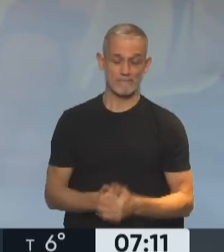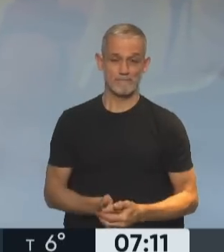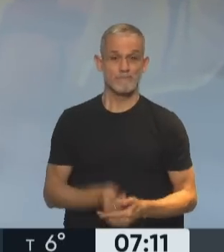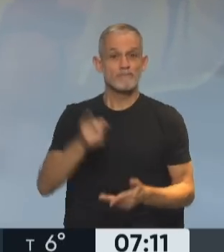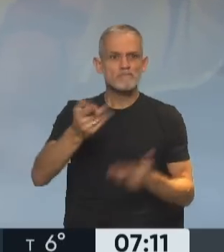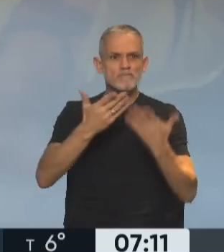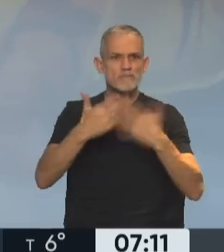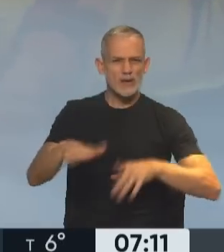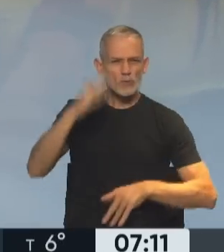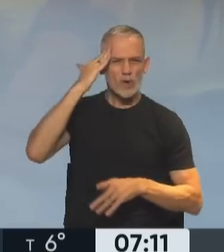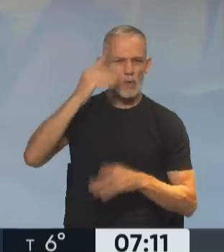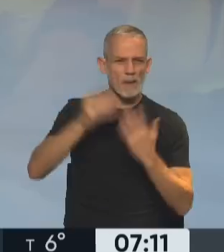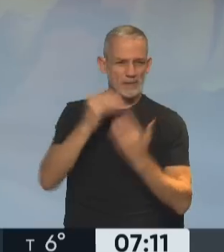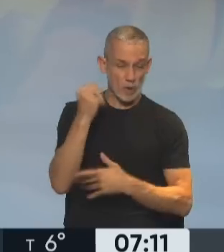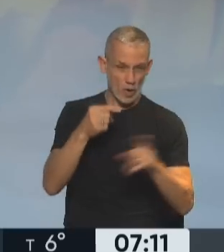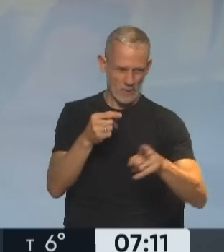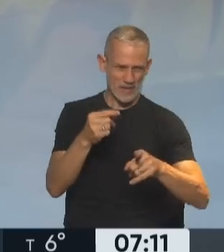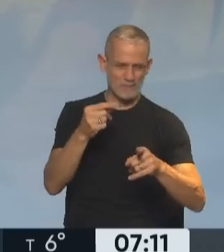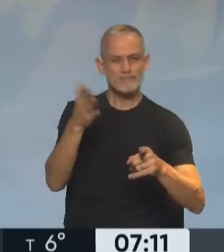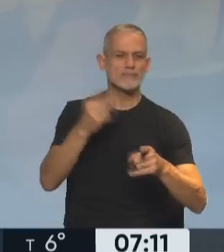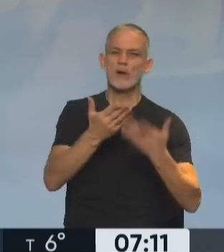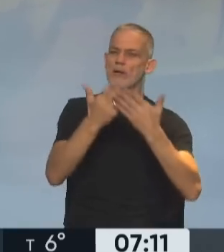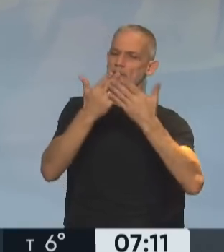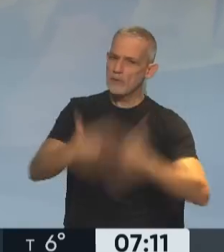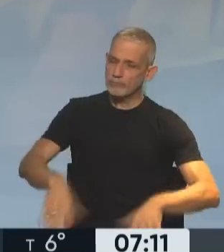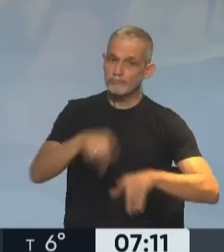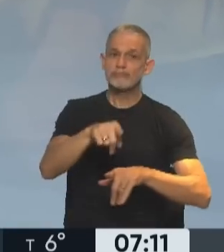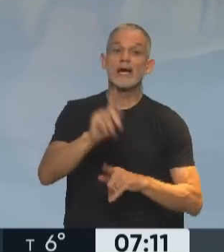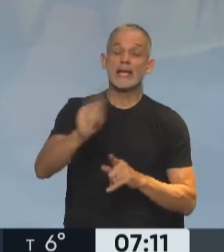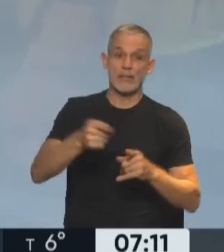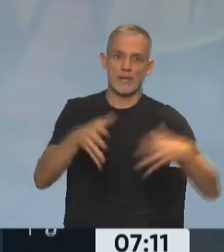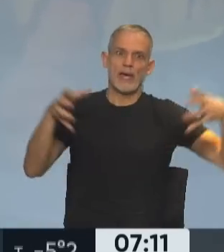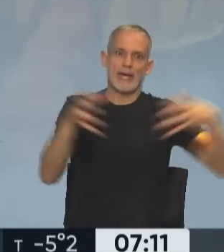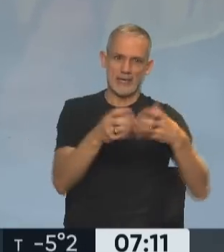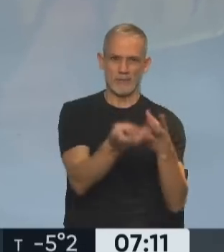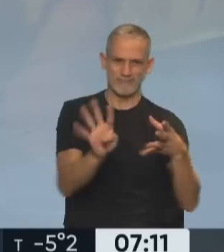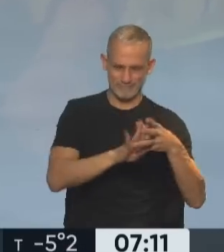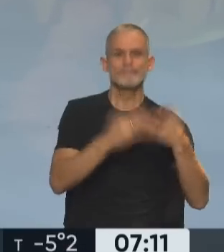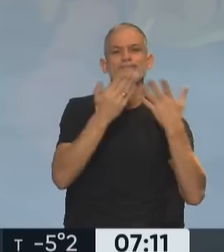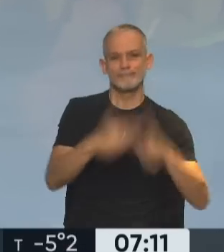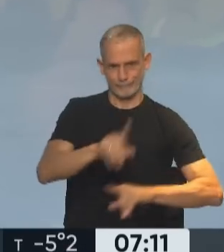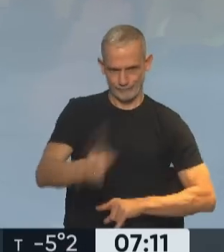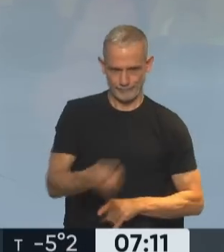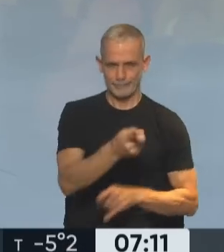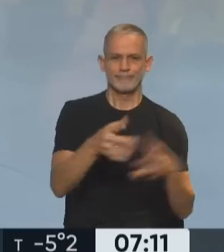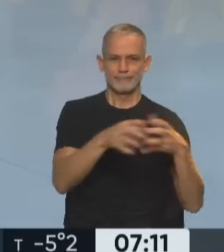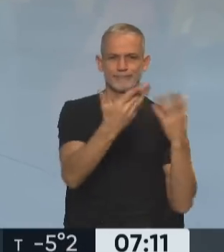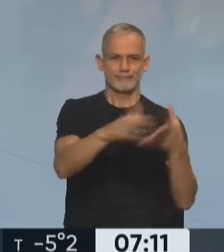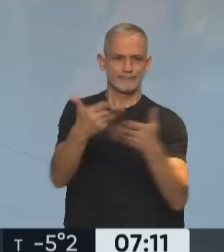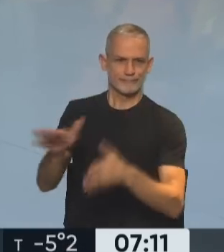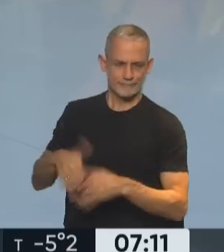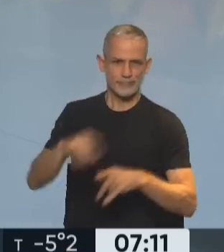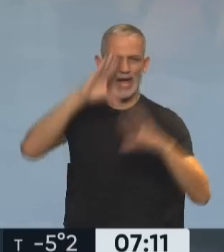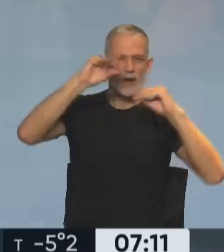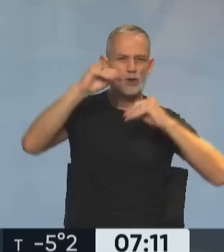sido la renuncia de Martín Guzmán, la presentación de la dimisión de parte del equipo económico que acompañaba a Martín Guzmán ya en la